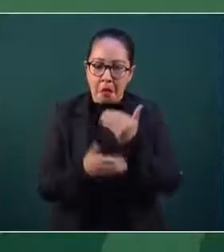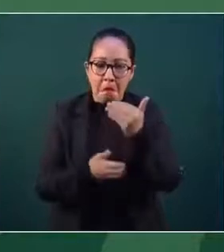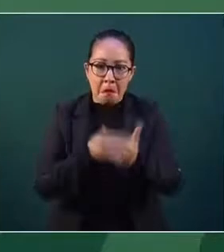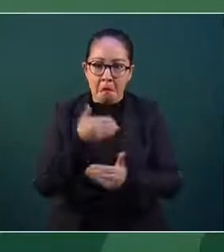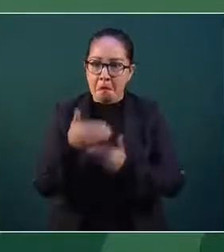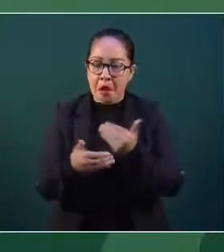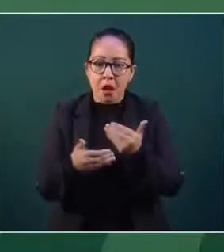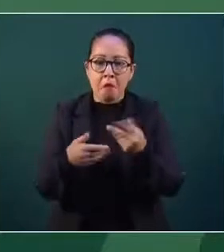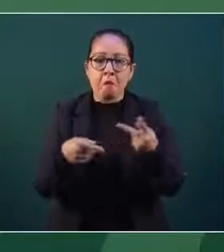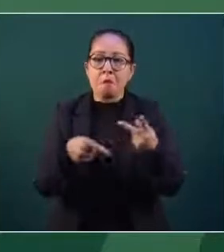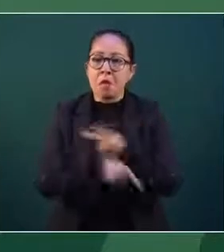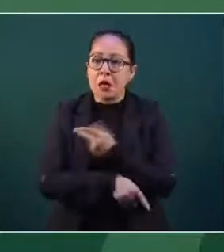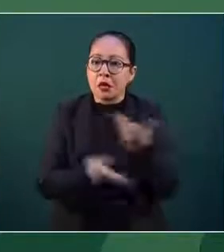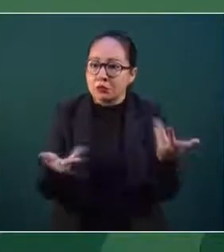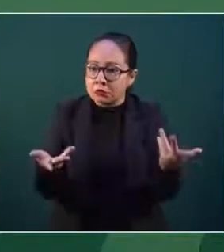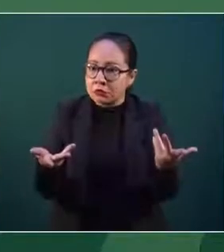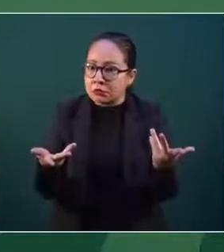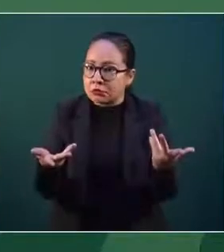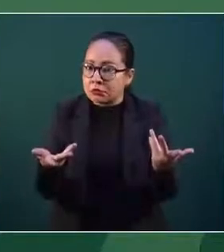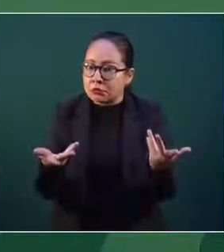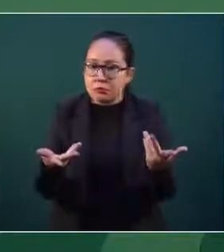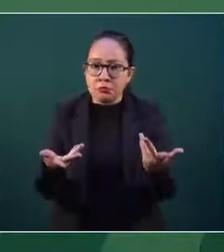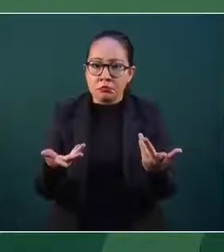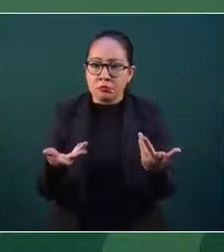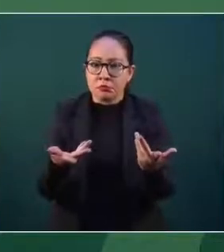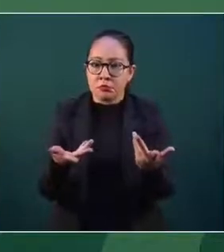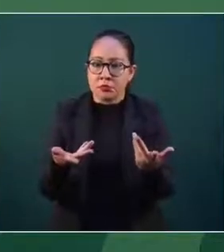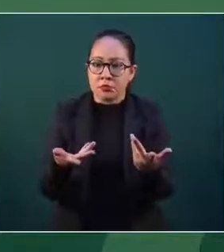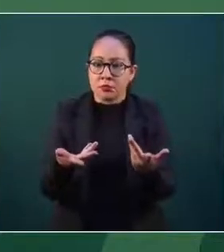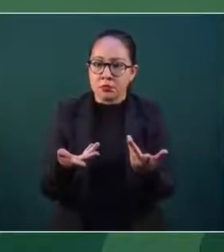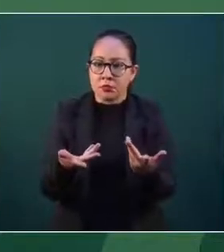sucediendo sin estar